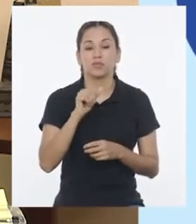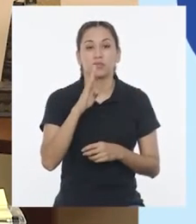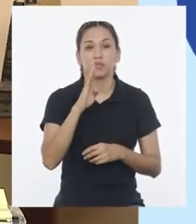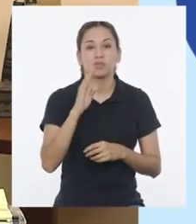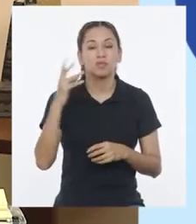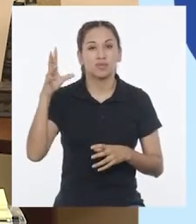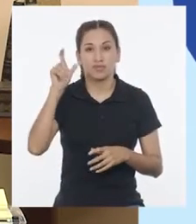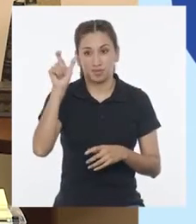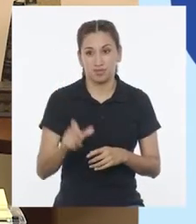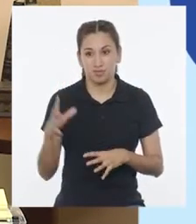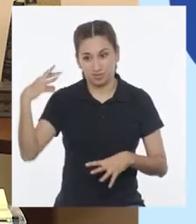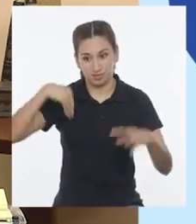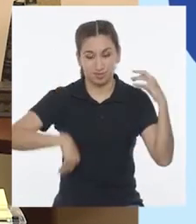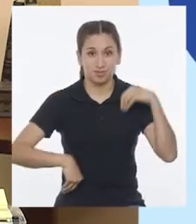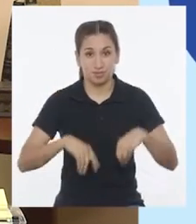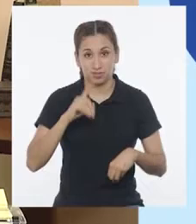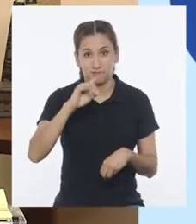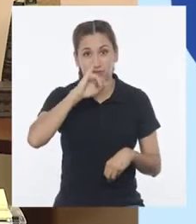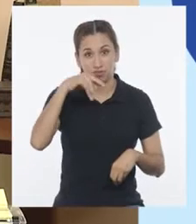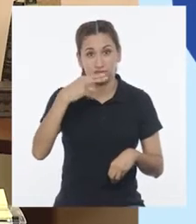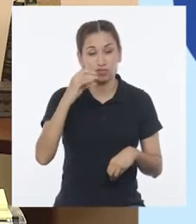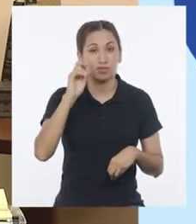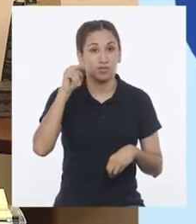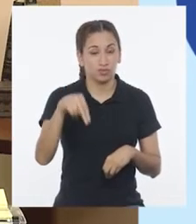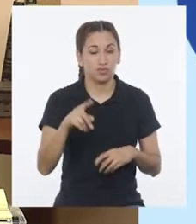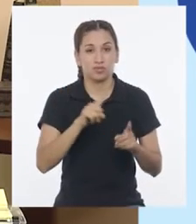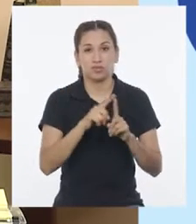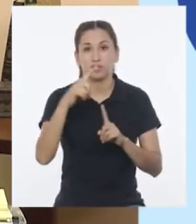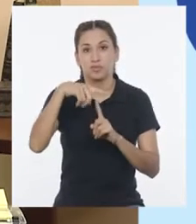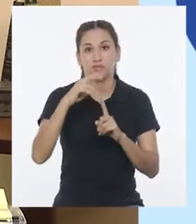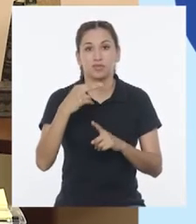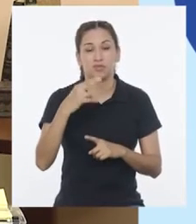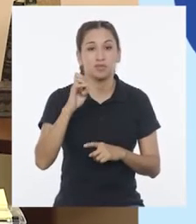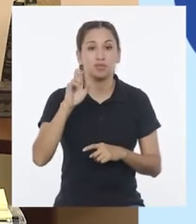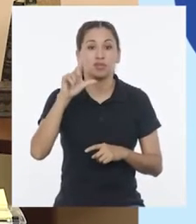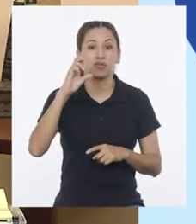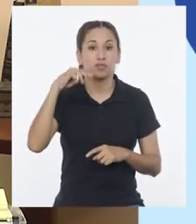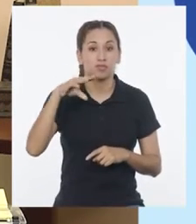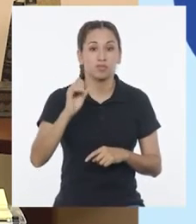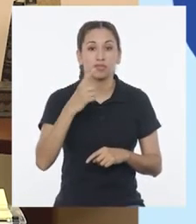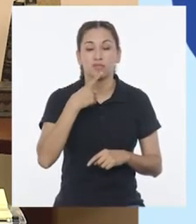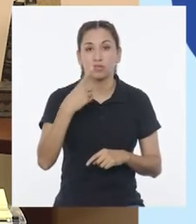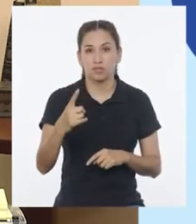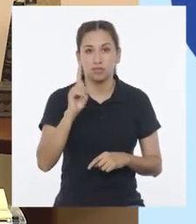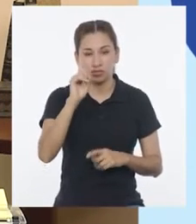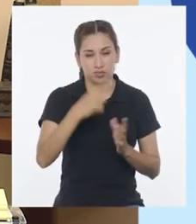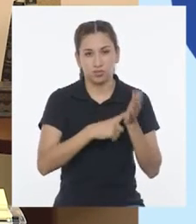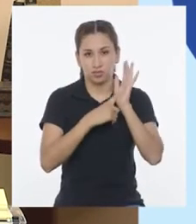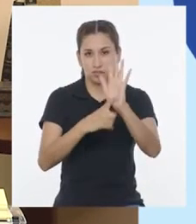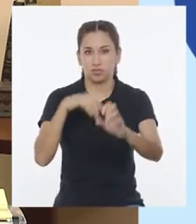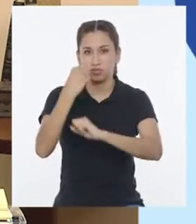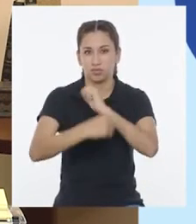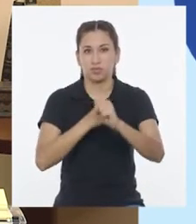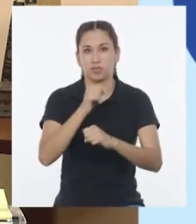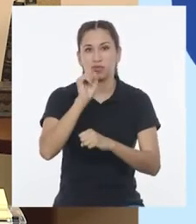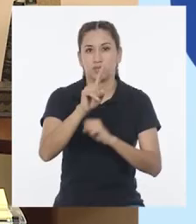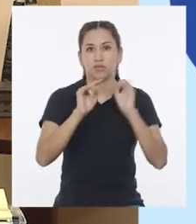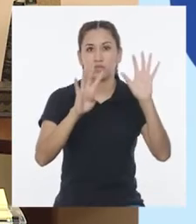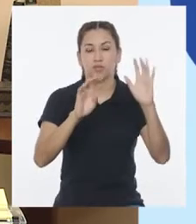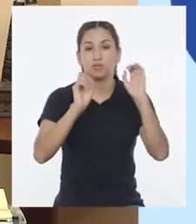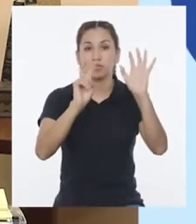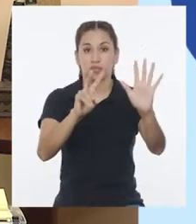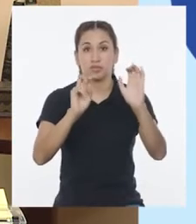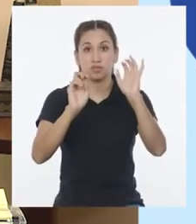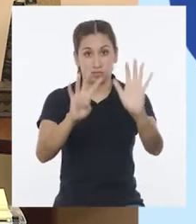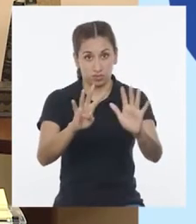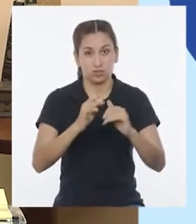2005. En cuanto al abigeato, los investigadores John Stephen Giglitz y Telmo Rojas presentan